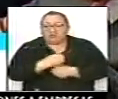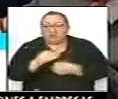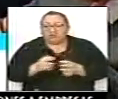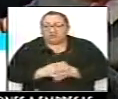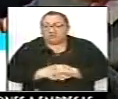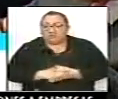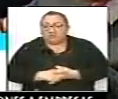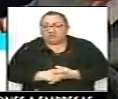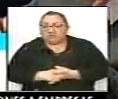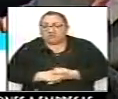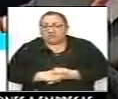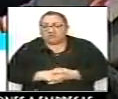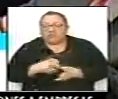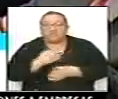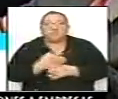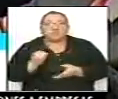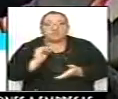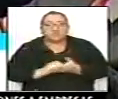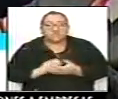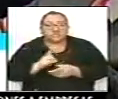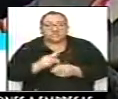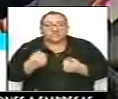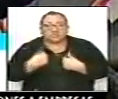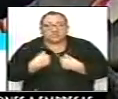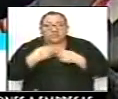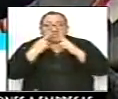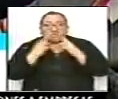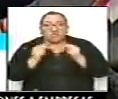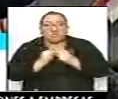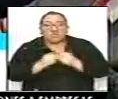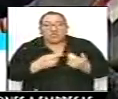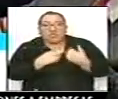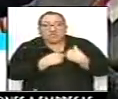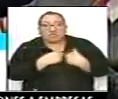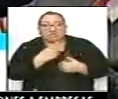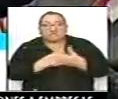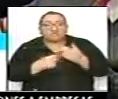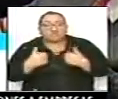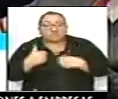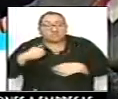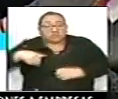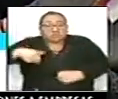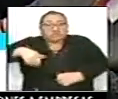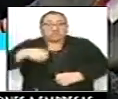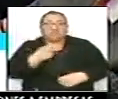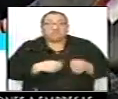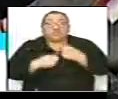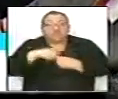económica. Como una bandera más para no tener que responder en las responsabilidades que está teniendo en el manejo